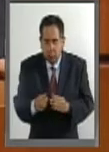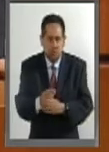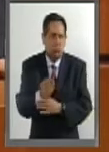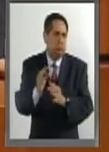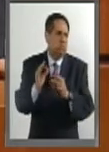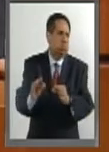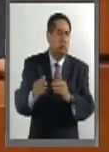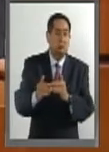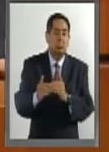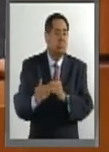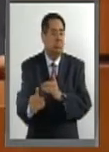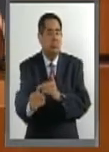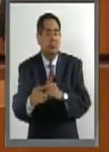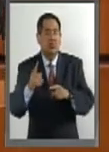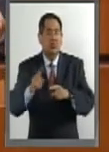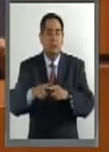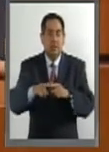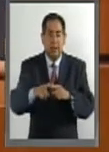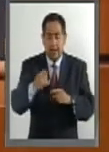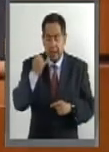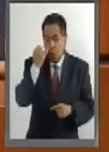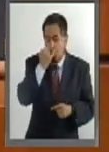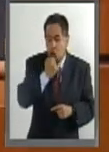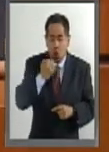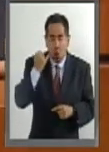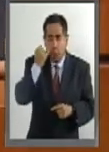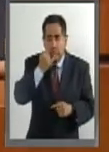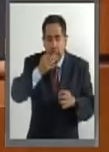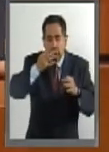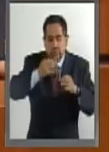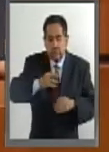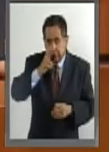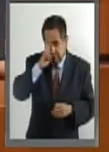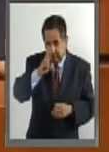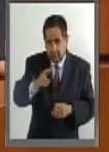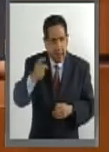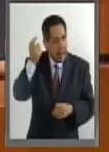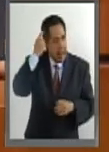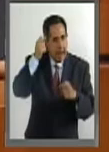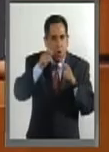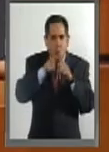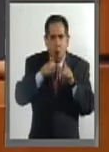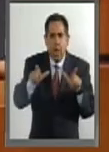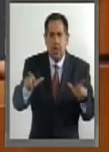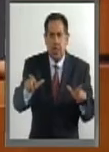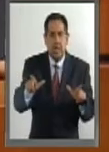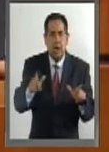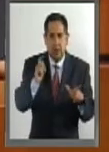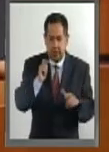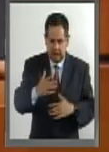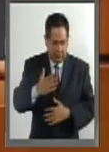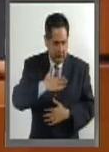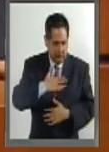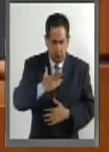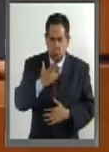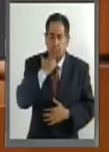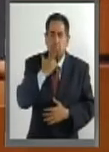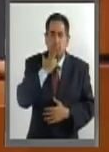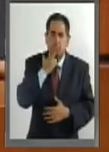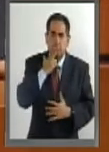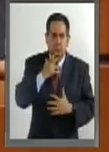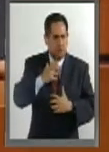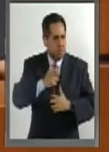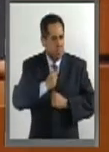a partir de la lengua, del lenguaje que hoy es nuestro, de